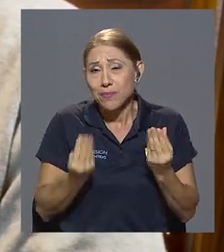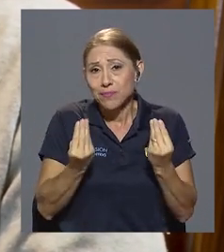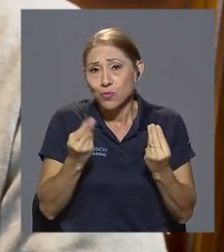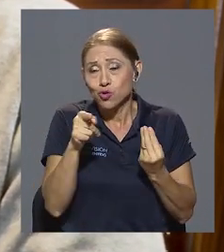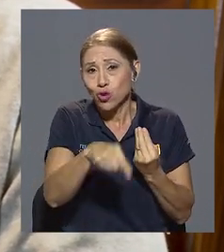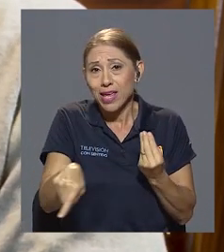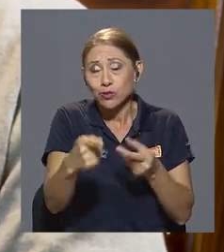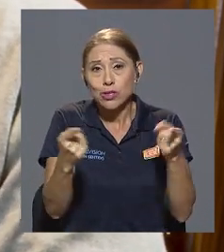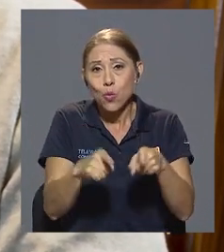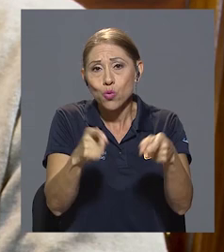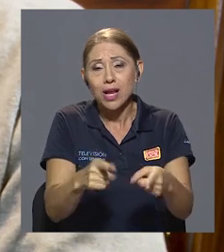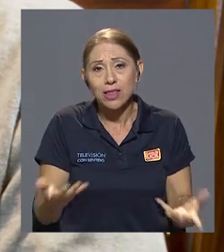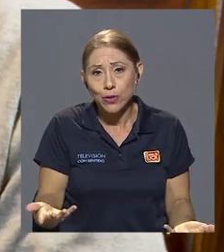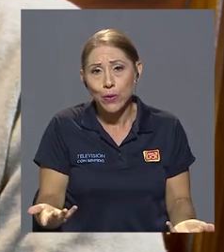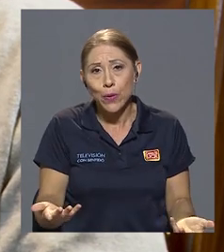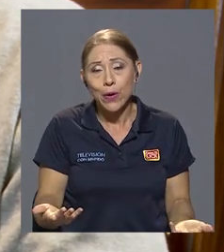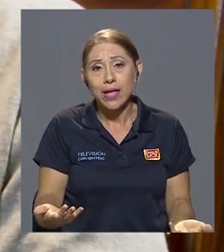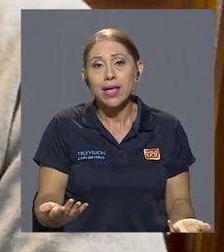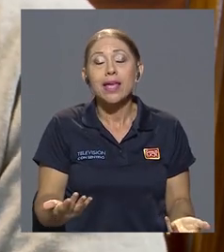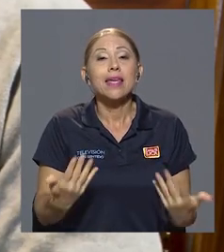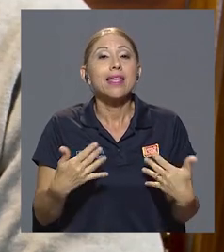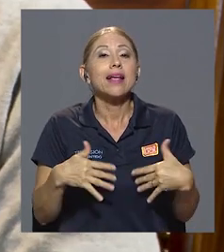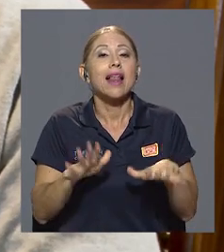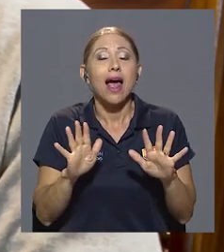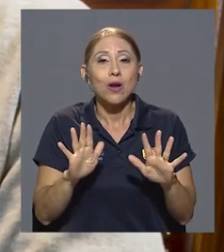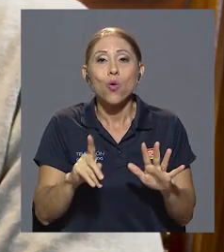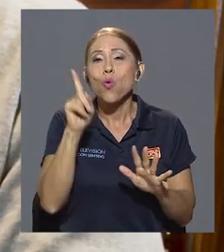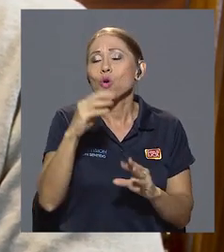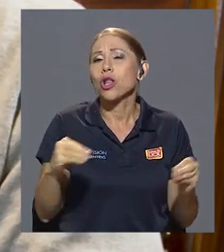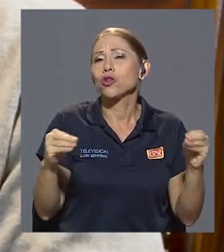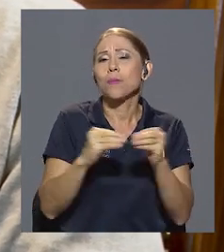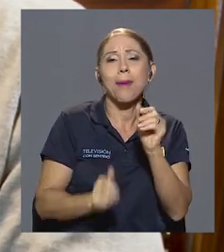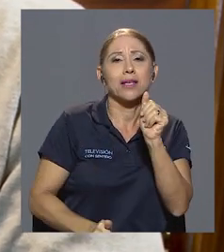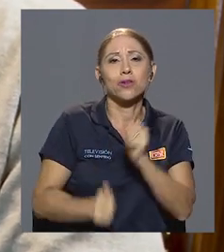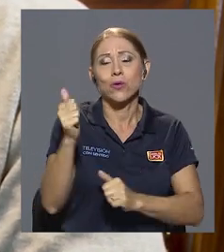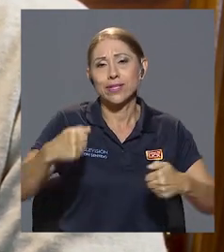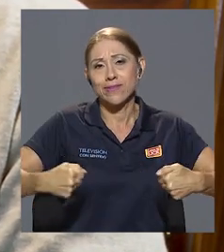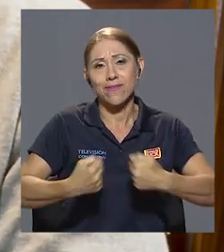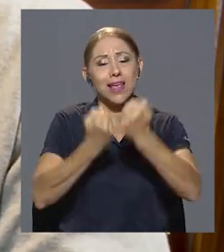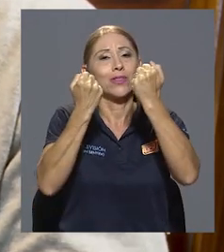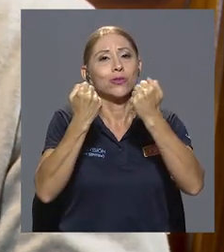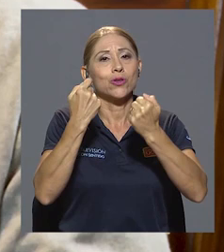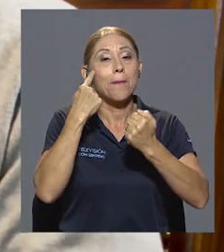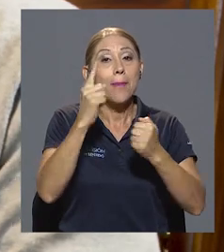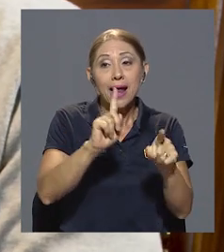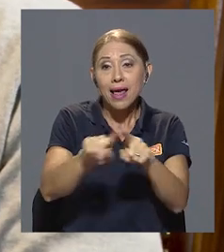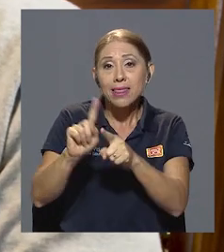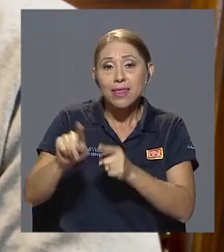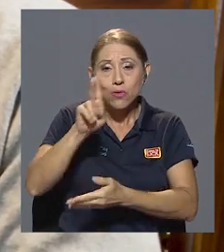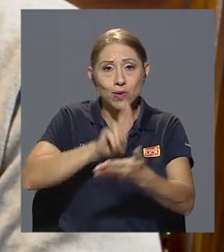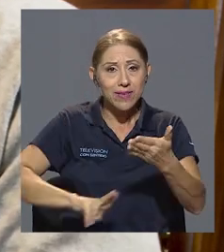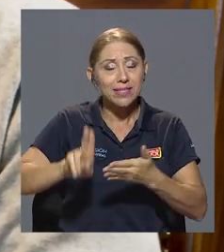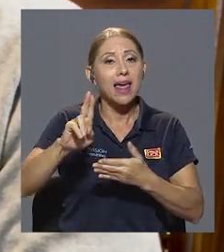esté ocurriendo y claro que la que uno de los mayores retos para las universidades